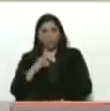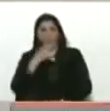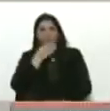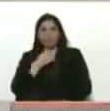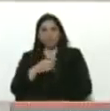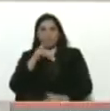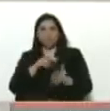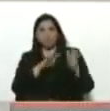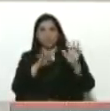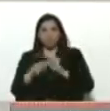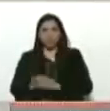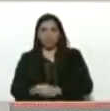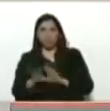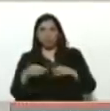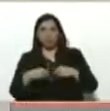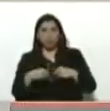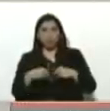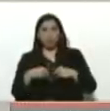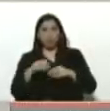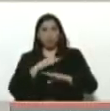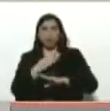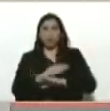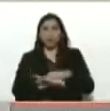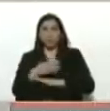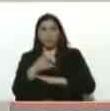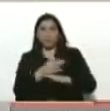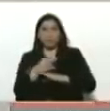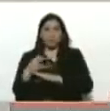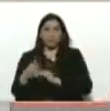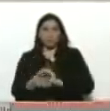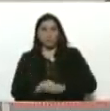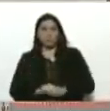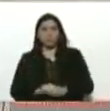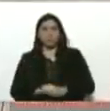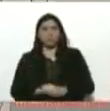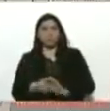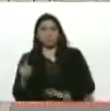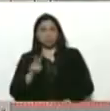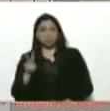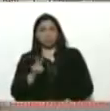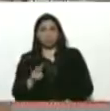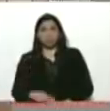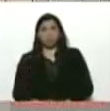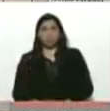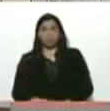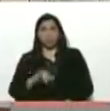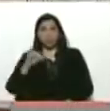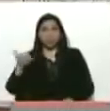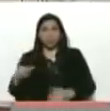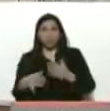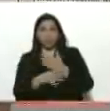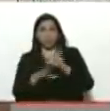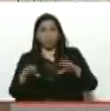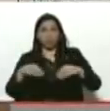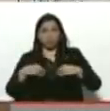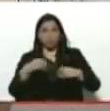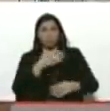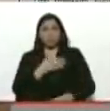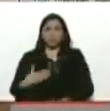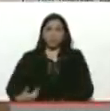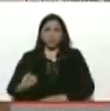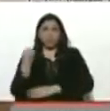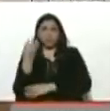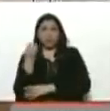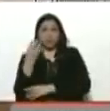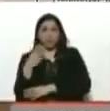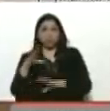de fuertes militares. En el 2019, en Venezuela, Juanito Limaña asume la presidencia de la Asamblea, toma